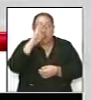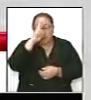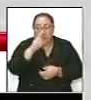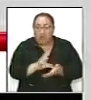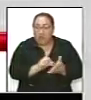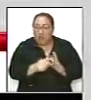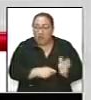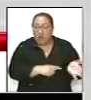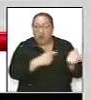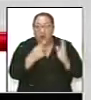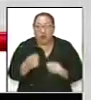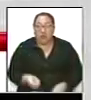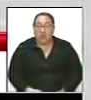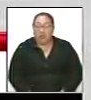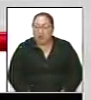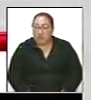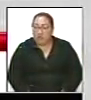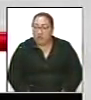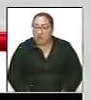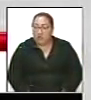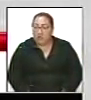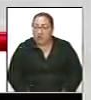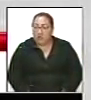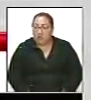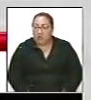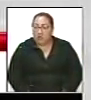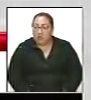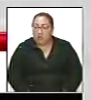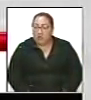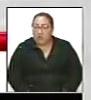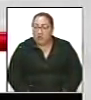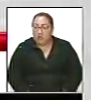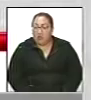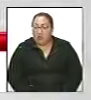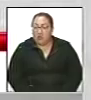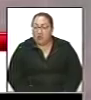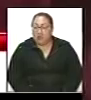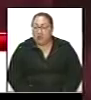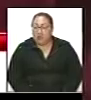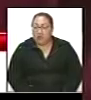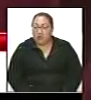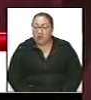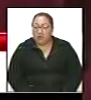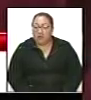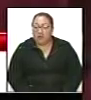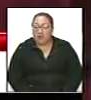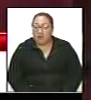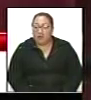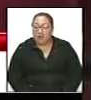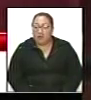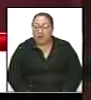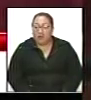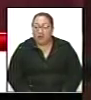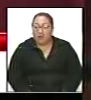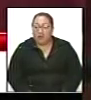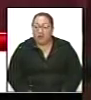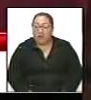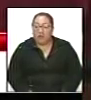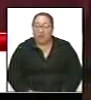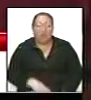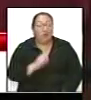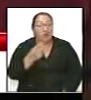de Petroperú desapareció. No se sabe qué hizo con ese combustible. Bien, ese es el primer